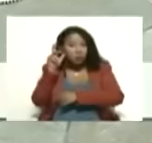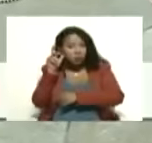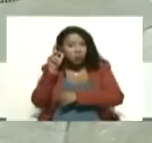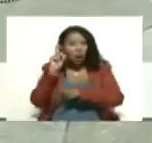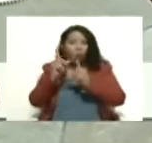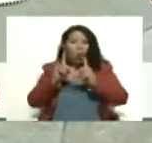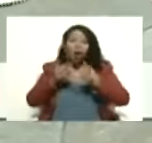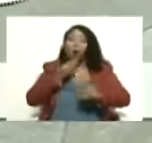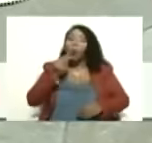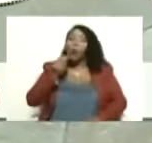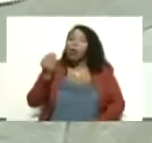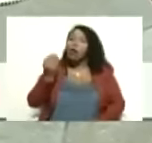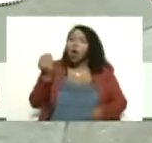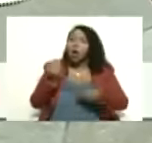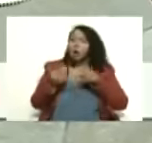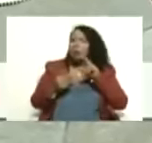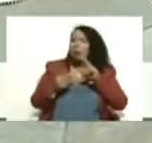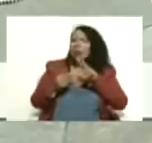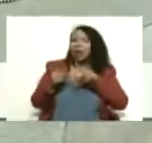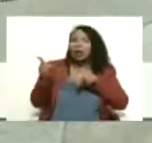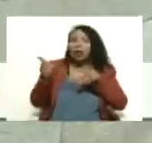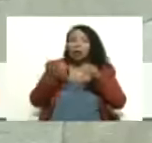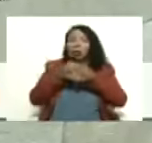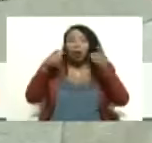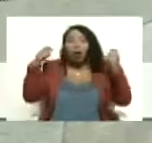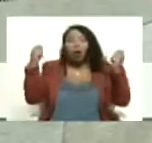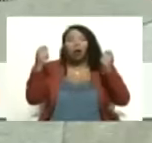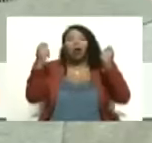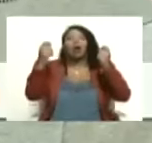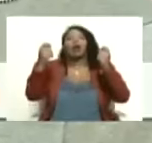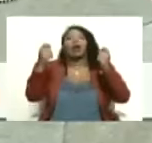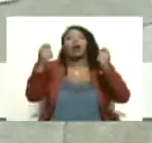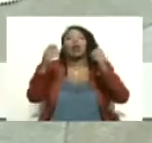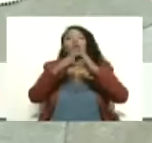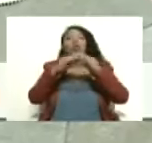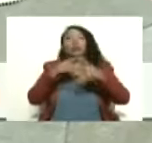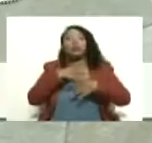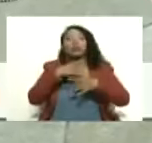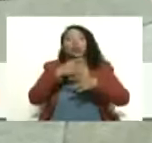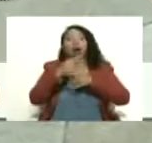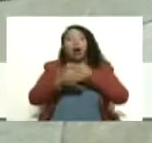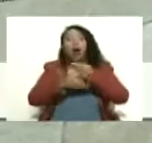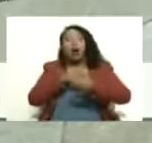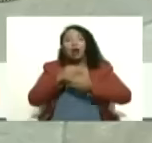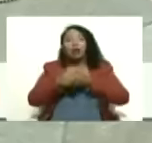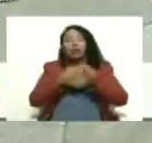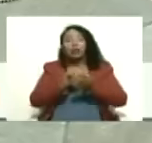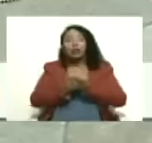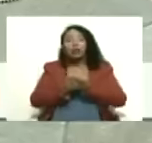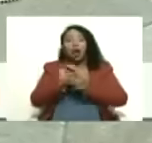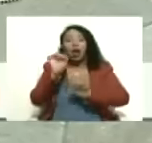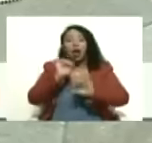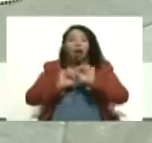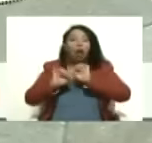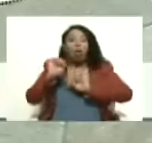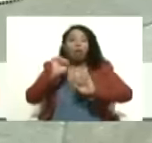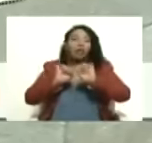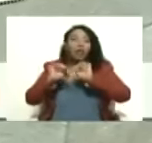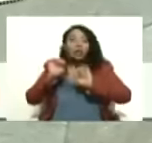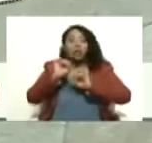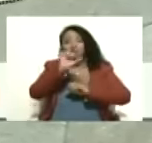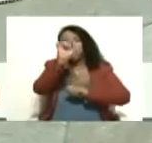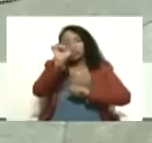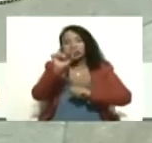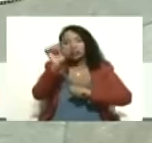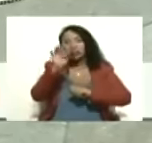adolescentes Cómo ven desde el comando de campaña todo interés que ha generado eh la defensa del esequivo